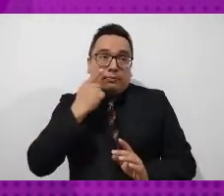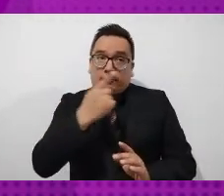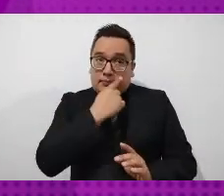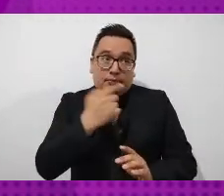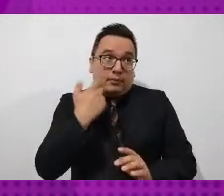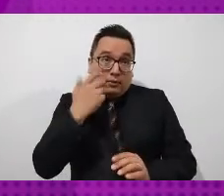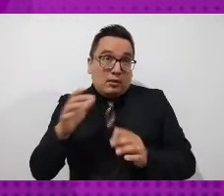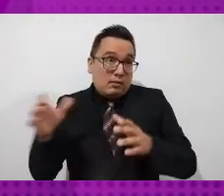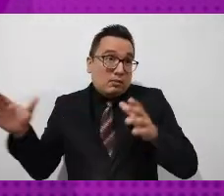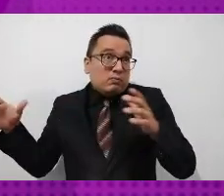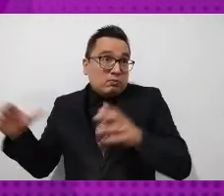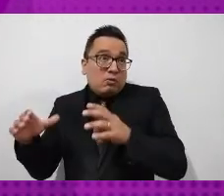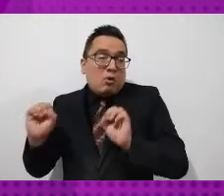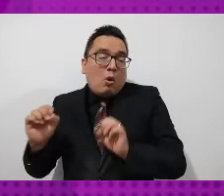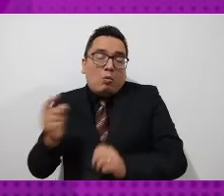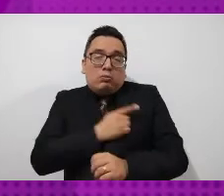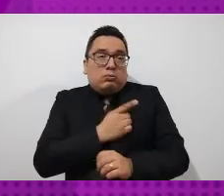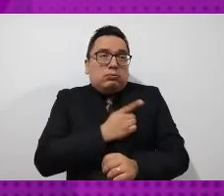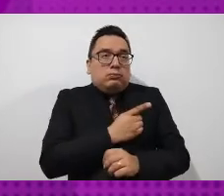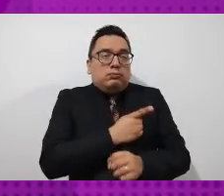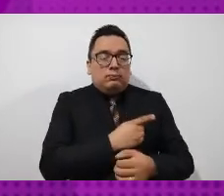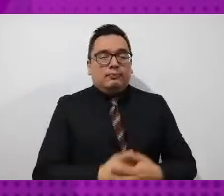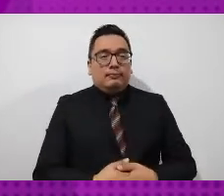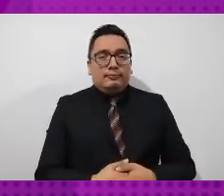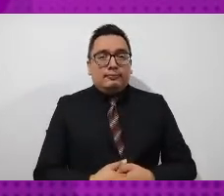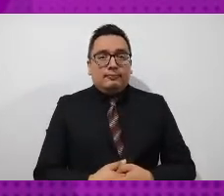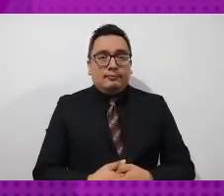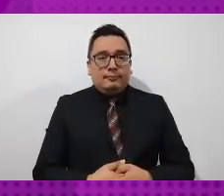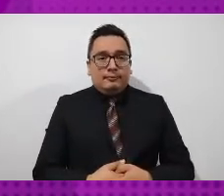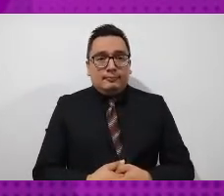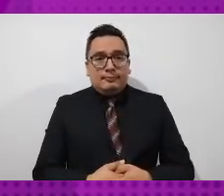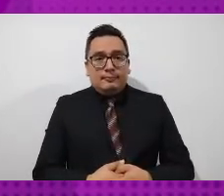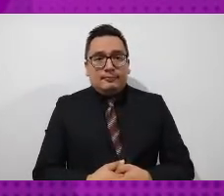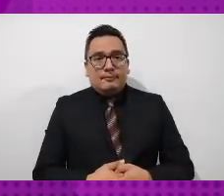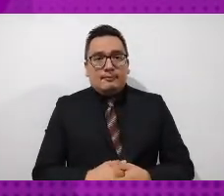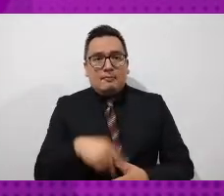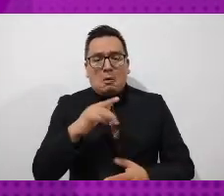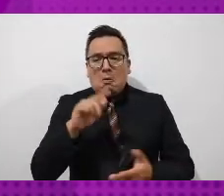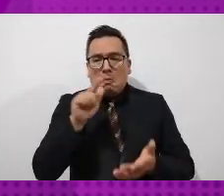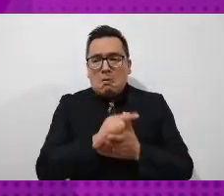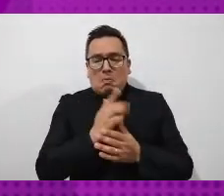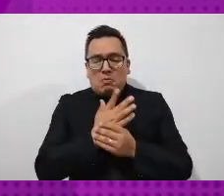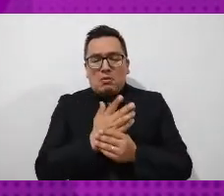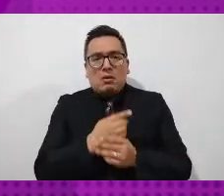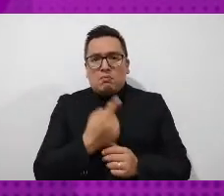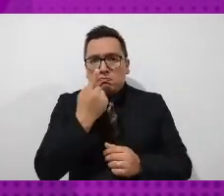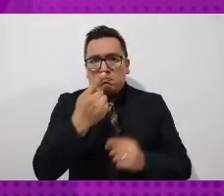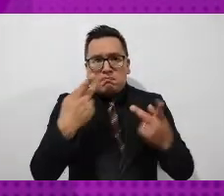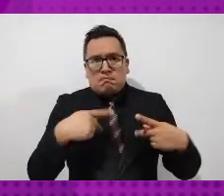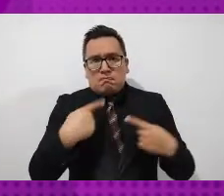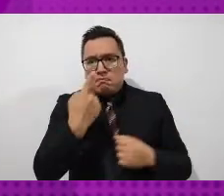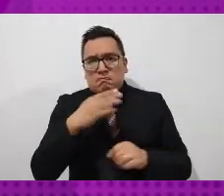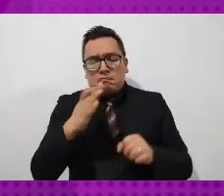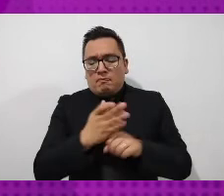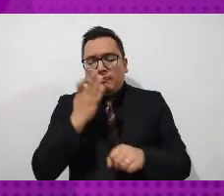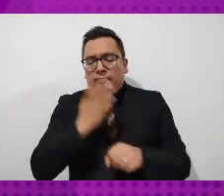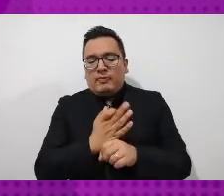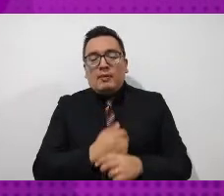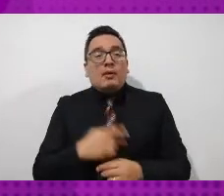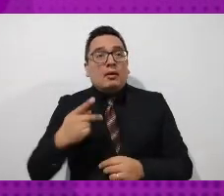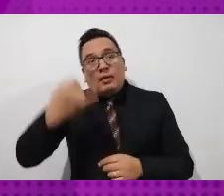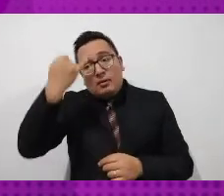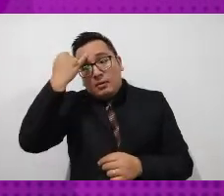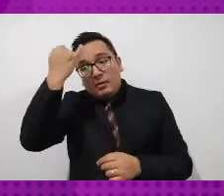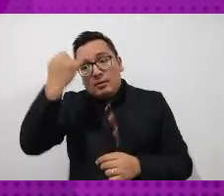de la ciudadanía hacerlo. En términos de ley, basta con que una persona, como ya lo hemos dicho, manifieste su